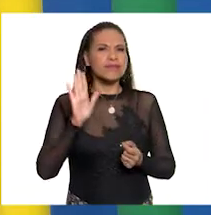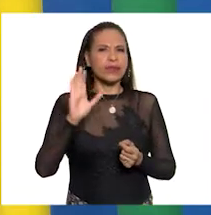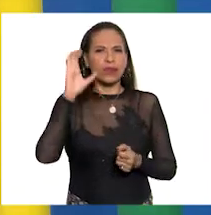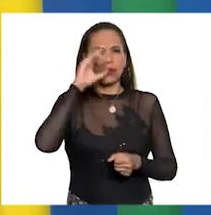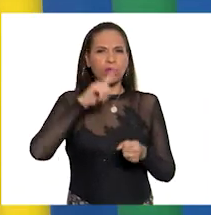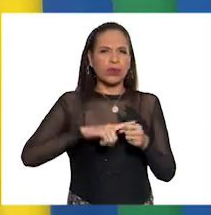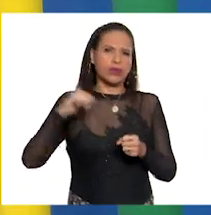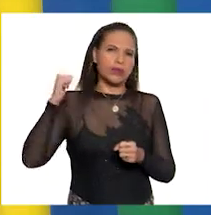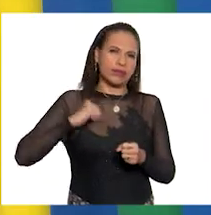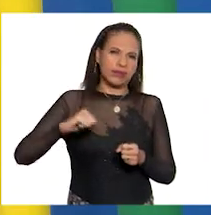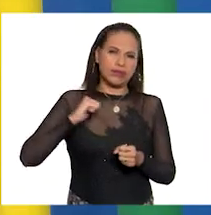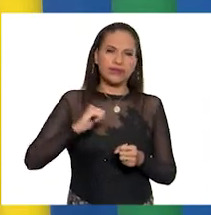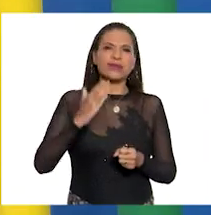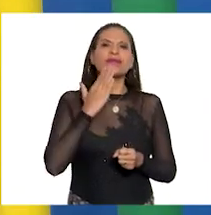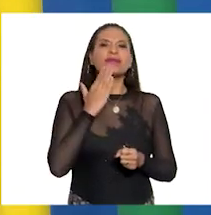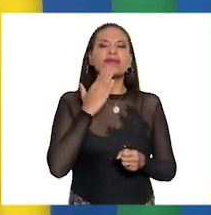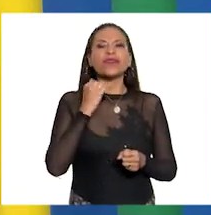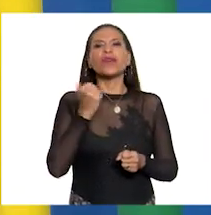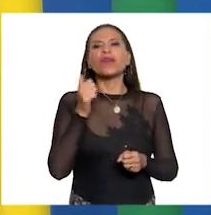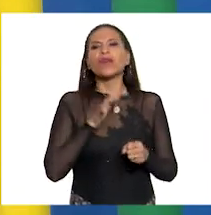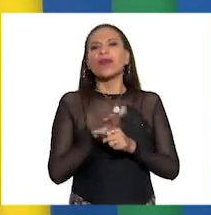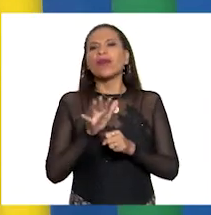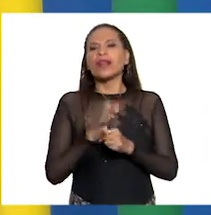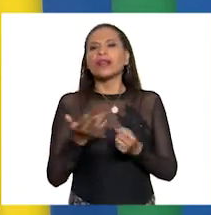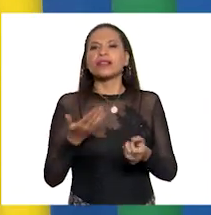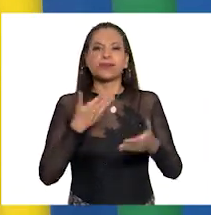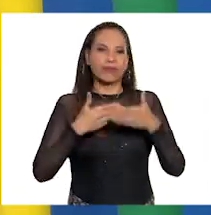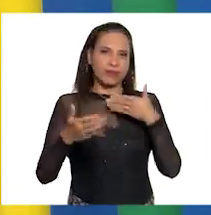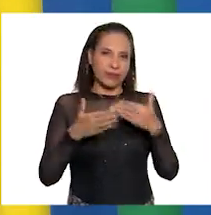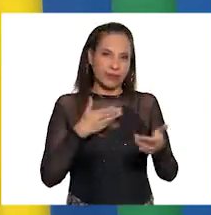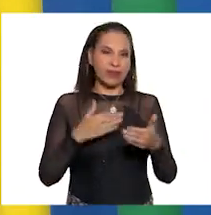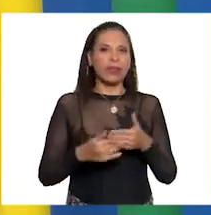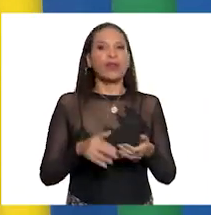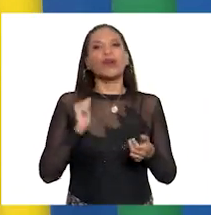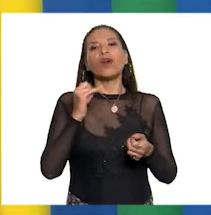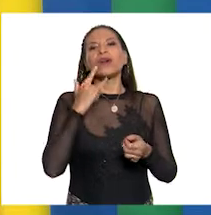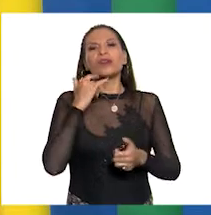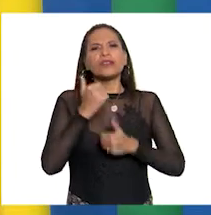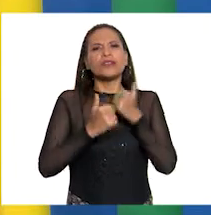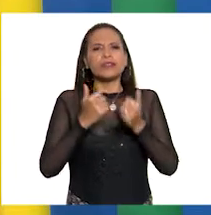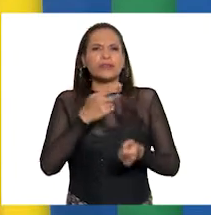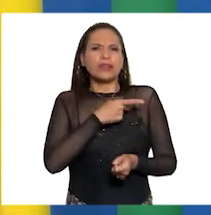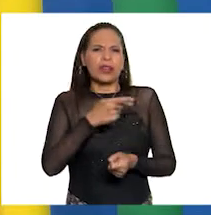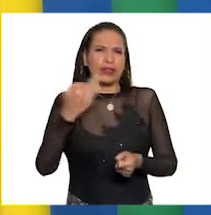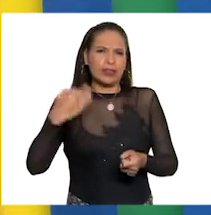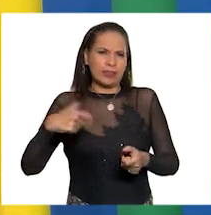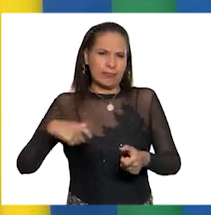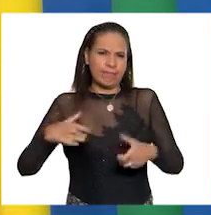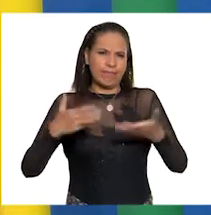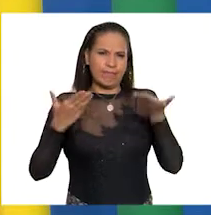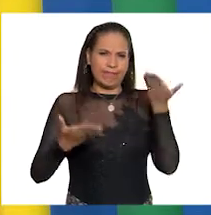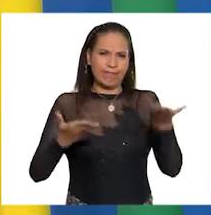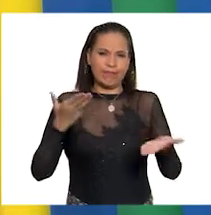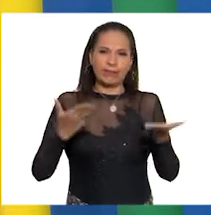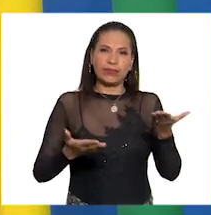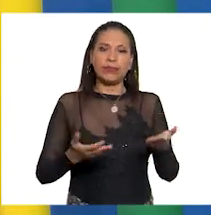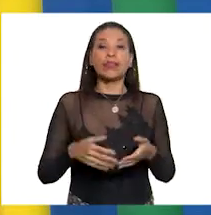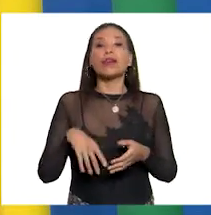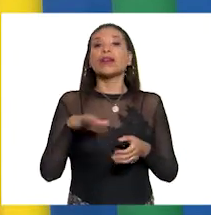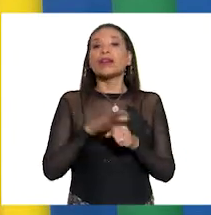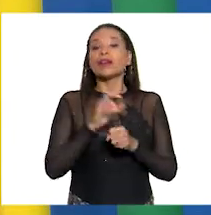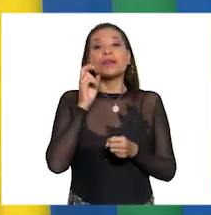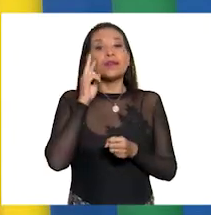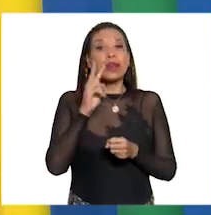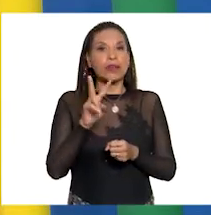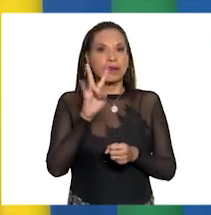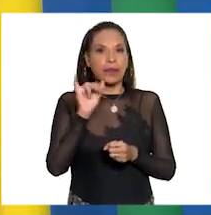culturas prehispánicas, otras trataban sobre la modernidad o la lucha de clases. Es maravilloso y me imagino que verlos